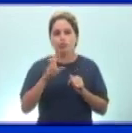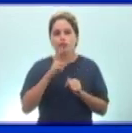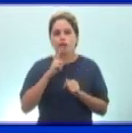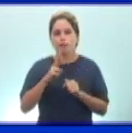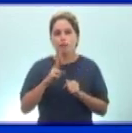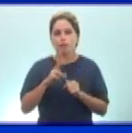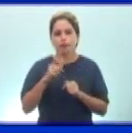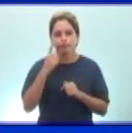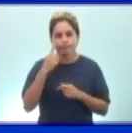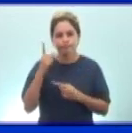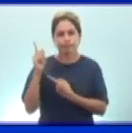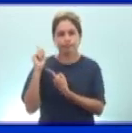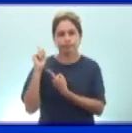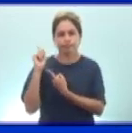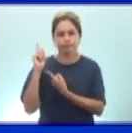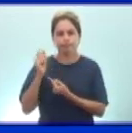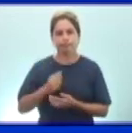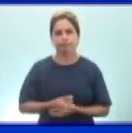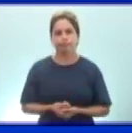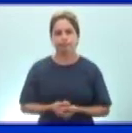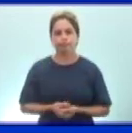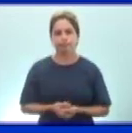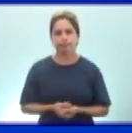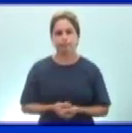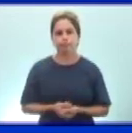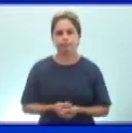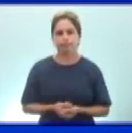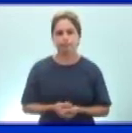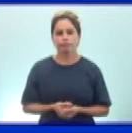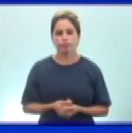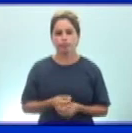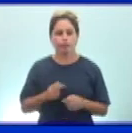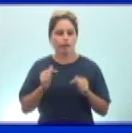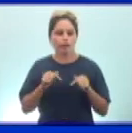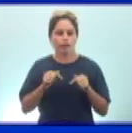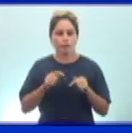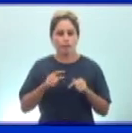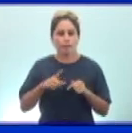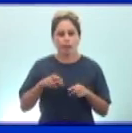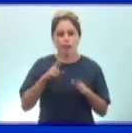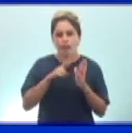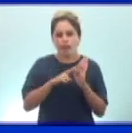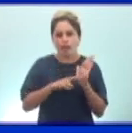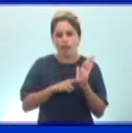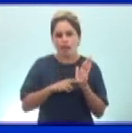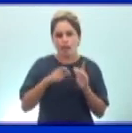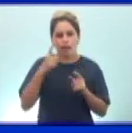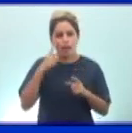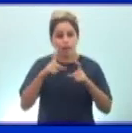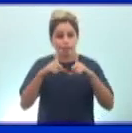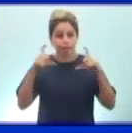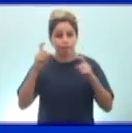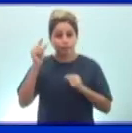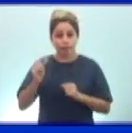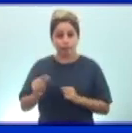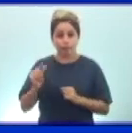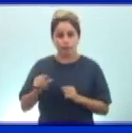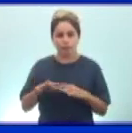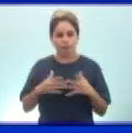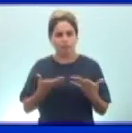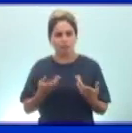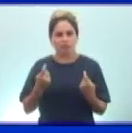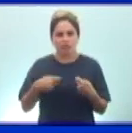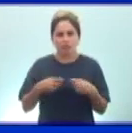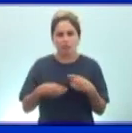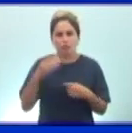como la pueden observar. Para aplicar la regla de Hund, teniendo en cuenta lo que plantea la regla de Hund, que debo distribuir